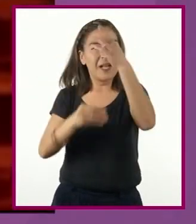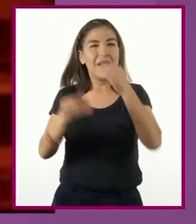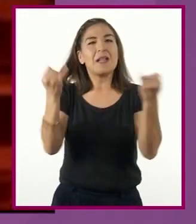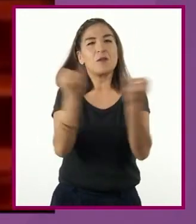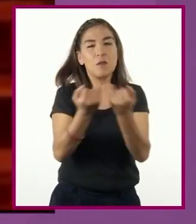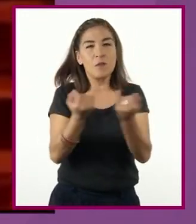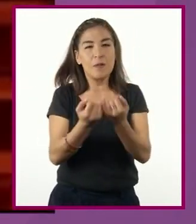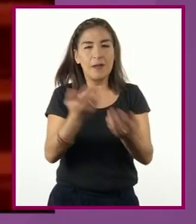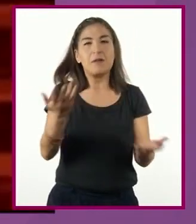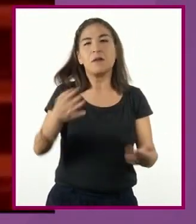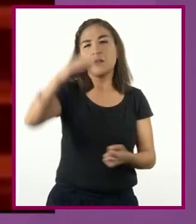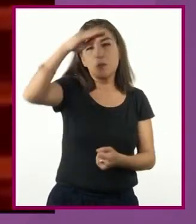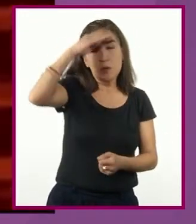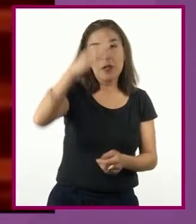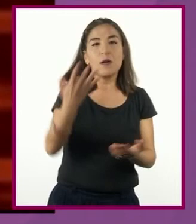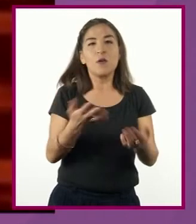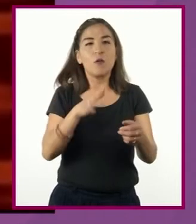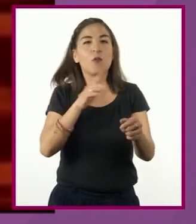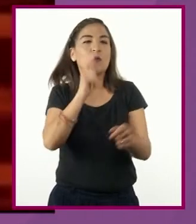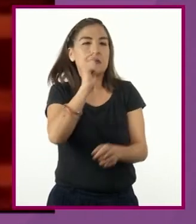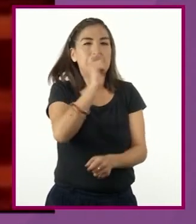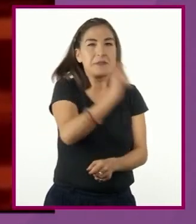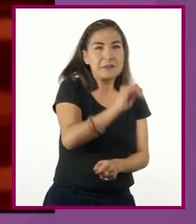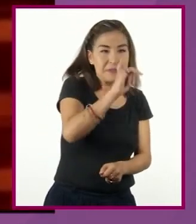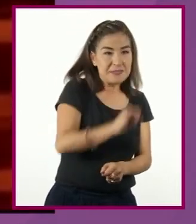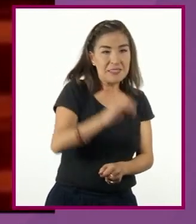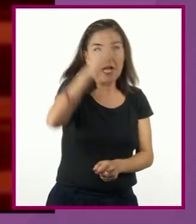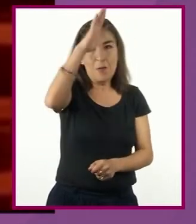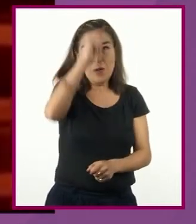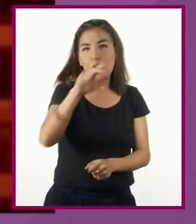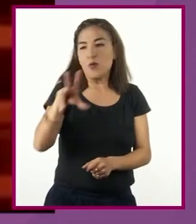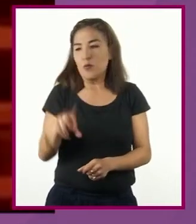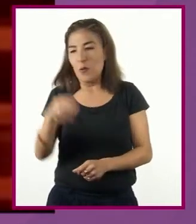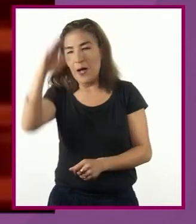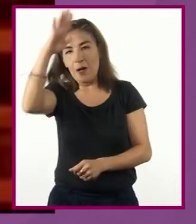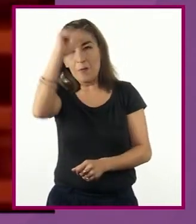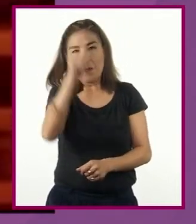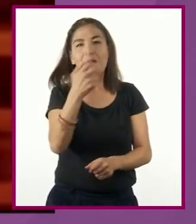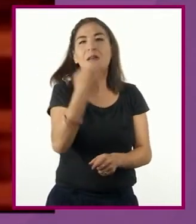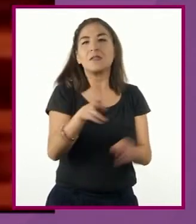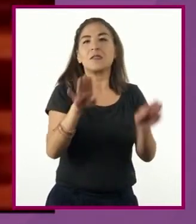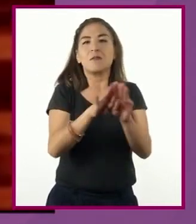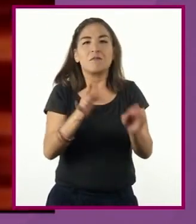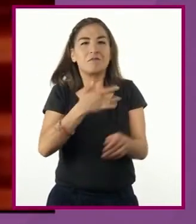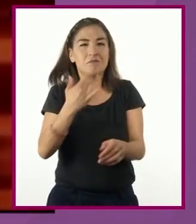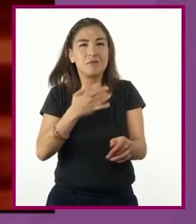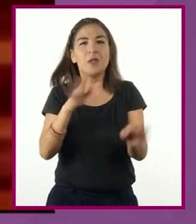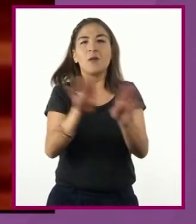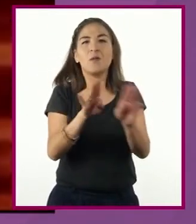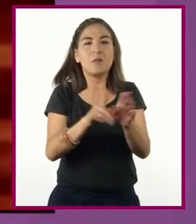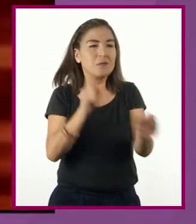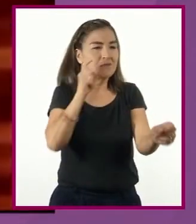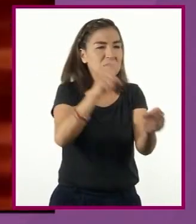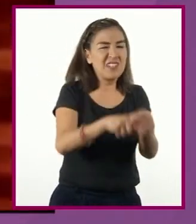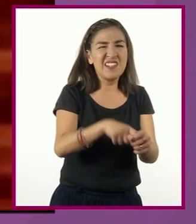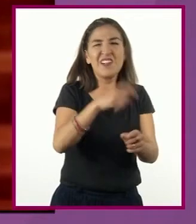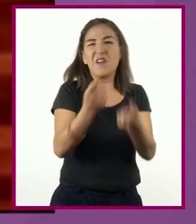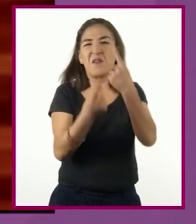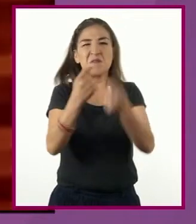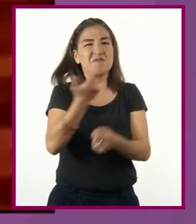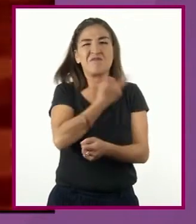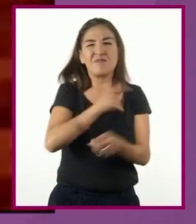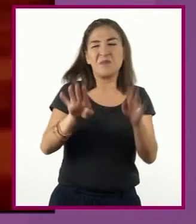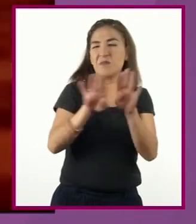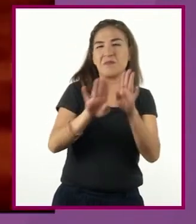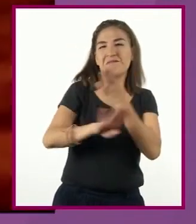vamos reflexionando con qué estamos de acuerdo, con qué estamos en desacuerdo, con qué nos identificamos y qué preferimos rechazar. Es